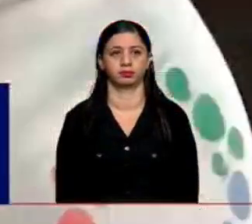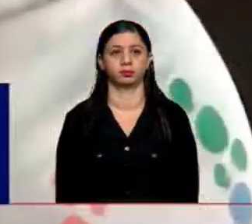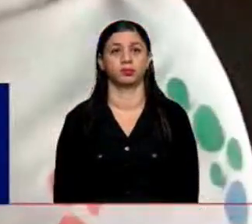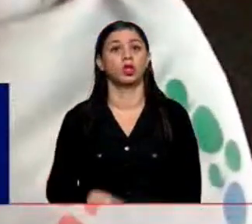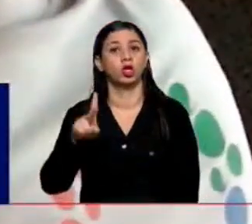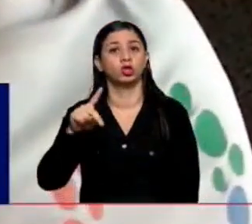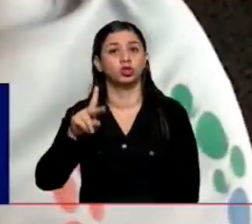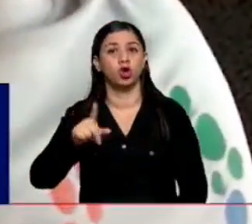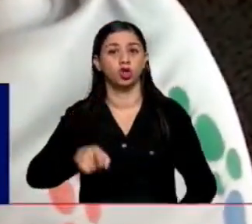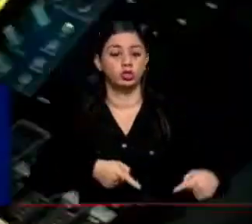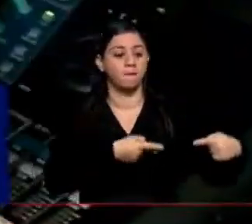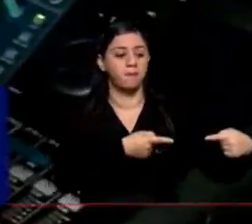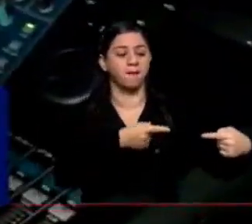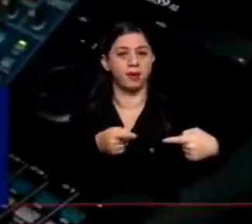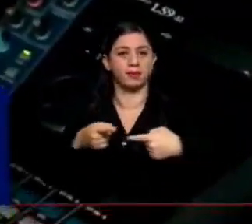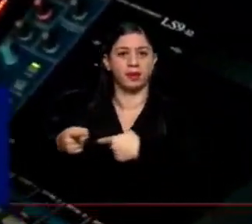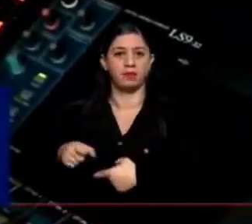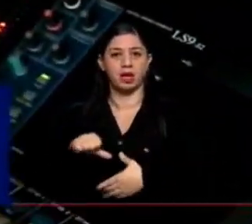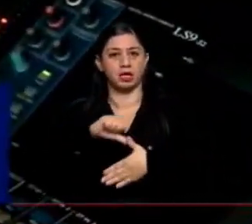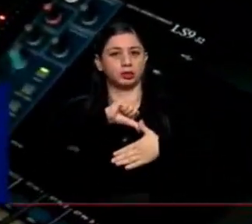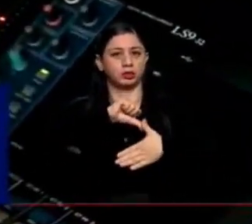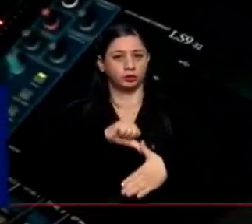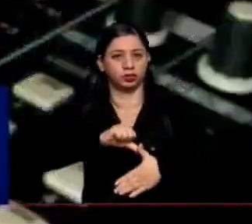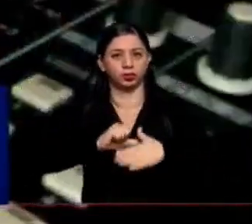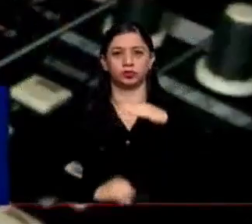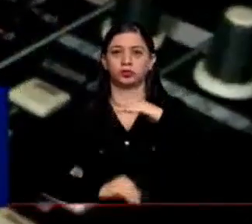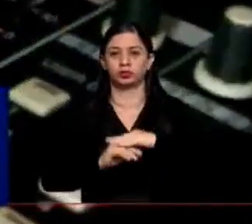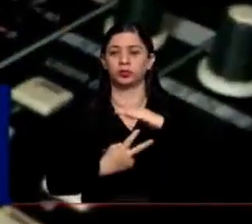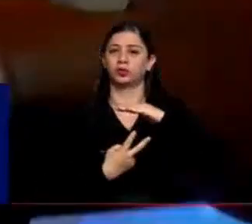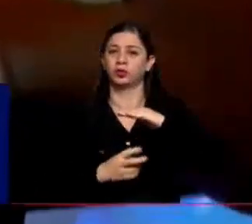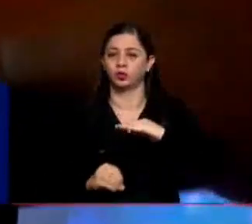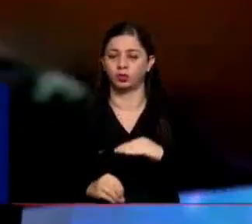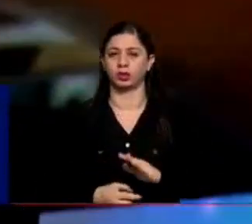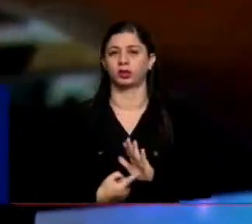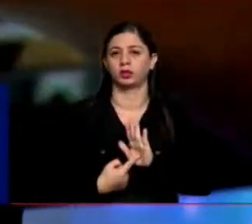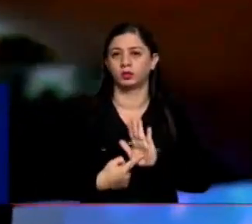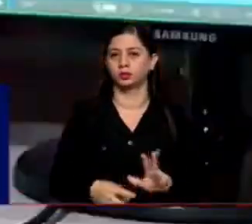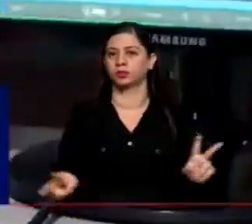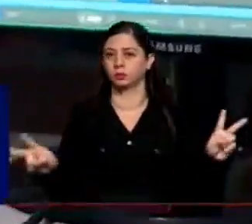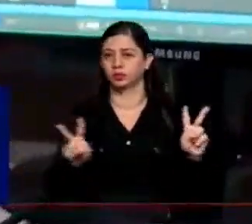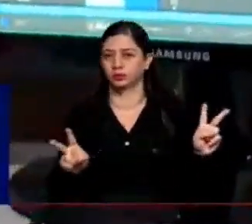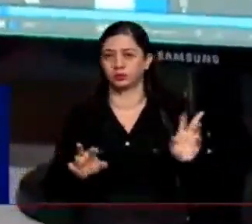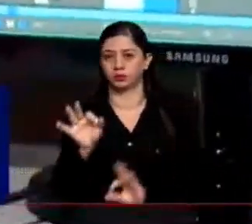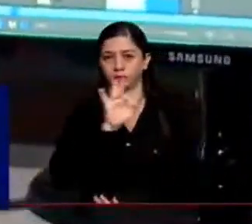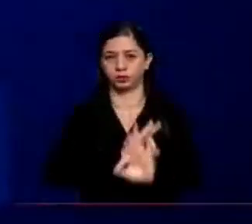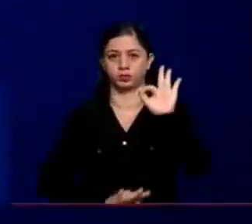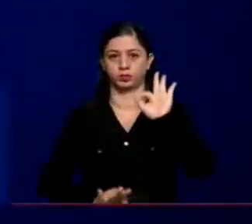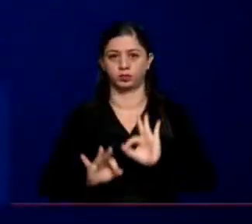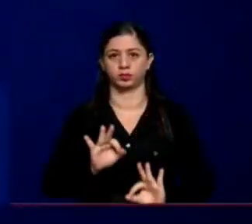12 son los partidos del Campeonato Sudamericano Sub-20 que serán transmitidos por Telepacífico.